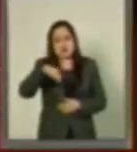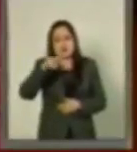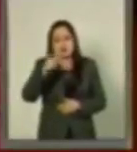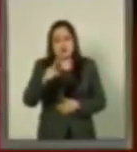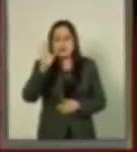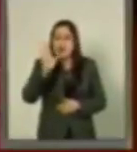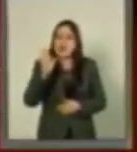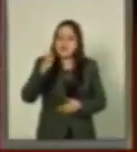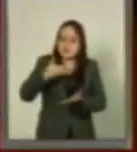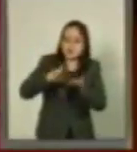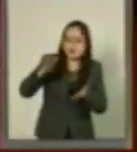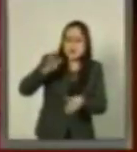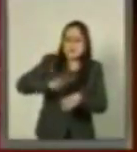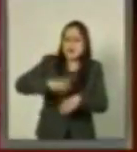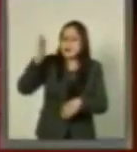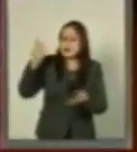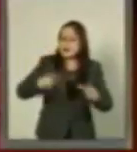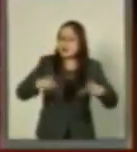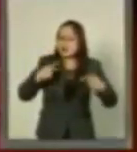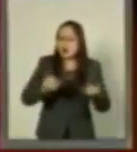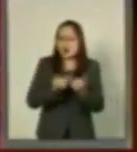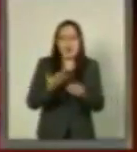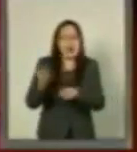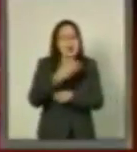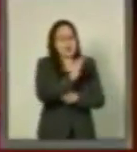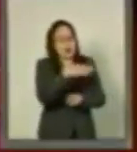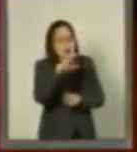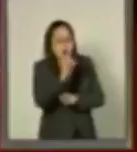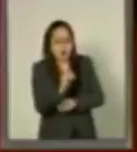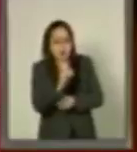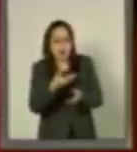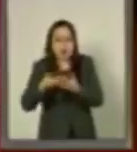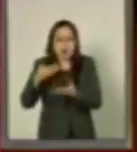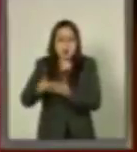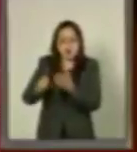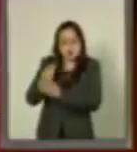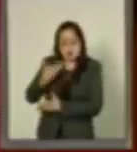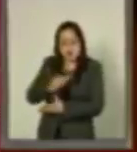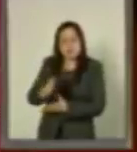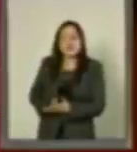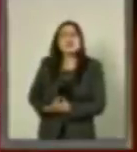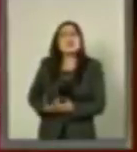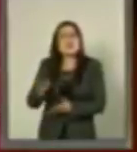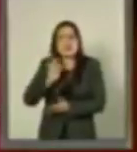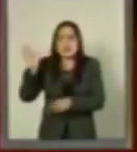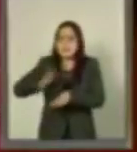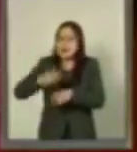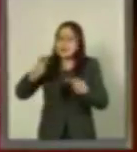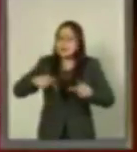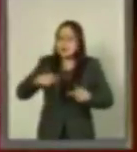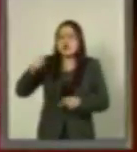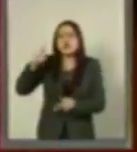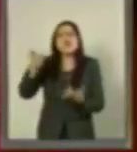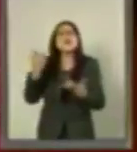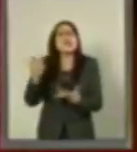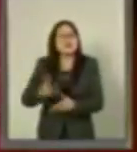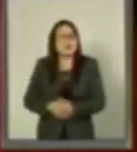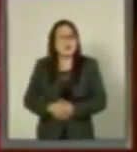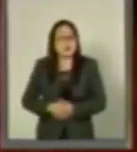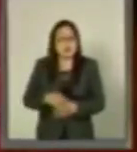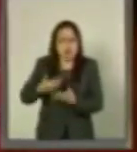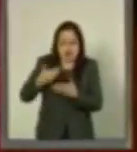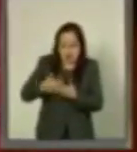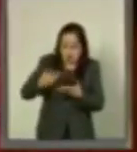expulsar a más que los que expulsó Obama. Puede ser. ¿Qué medidas están tomando? Porque las que tienen